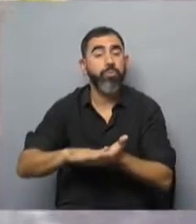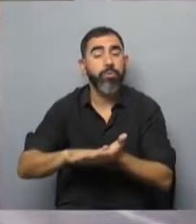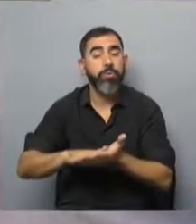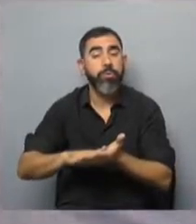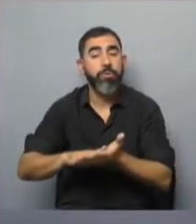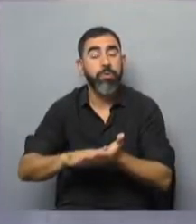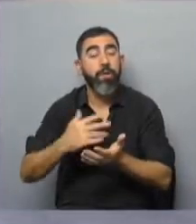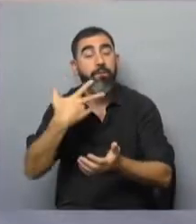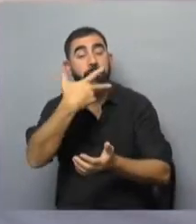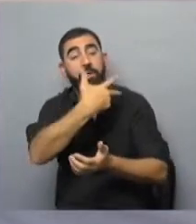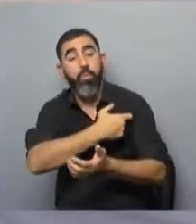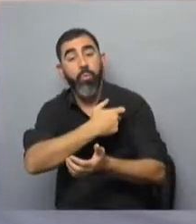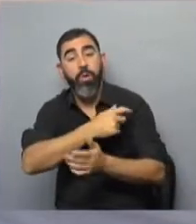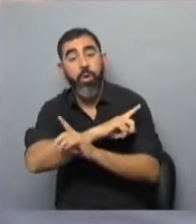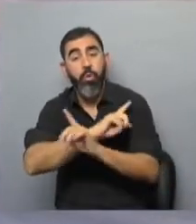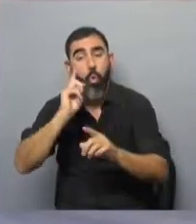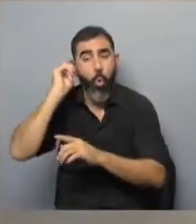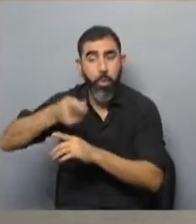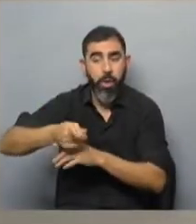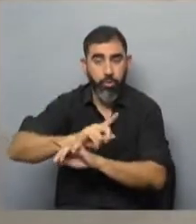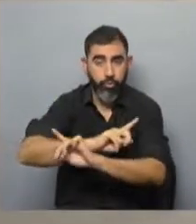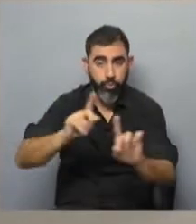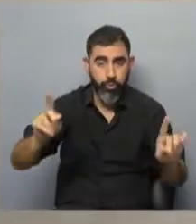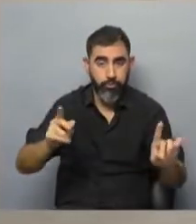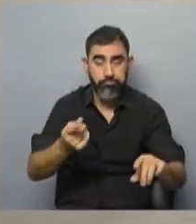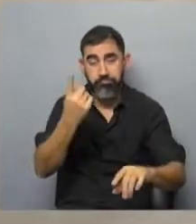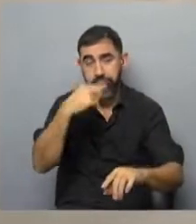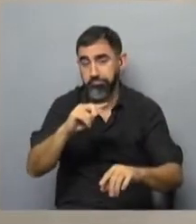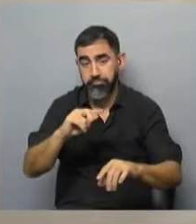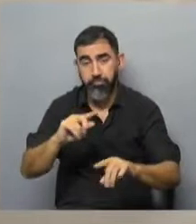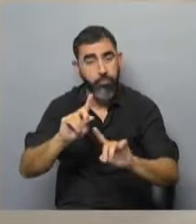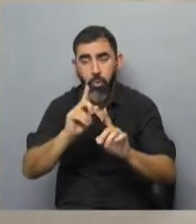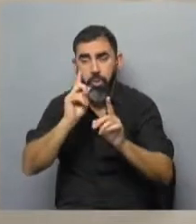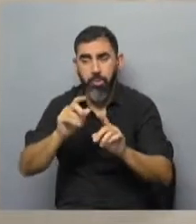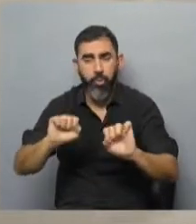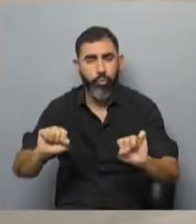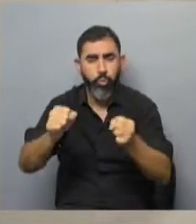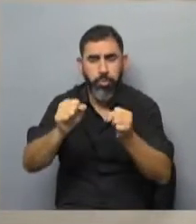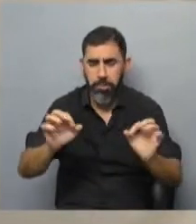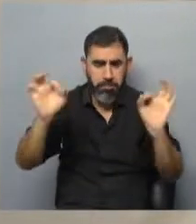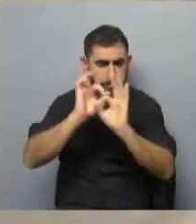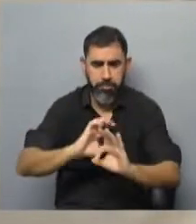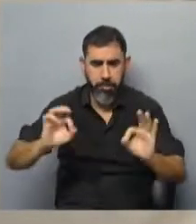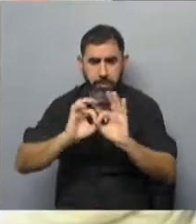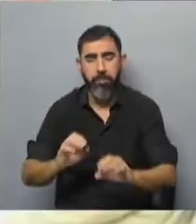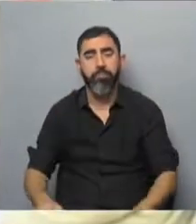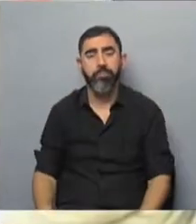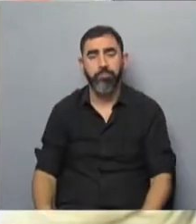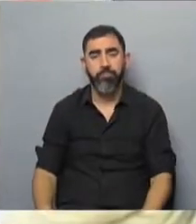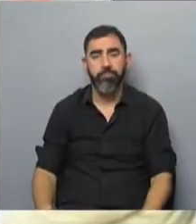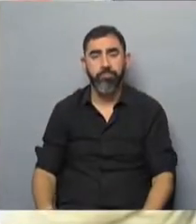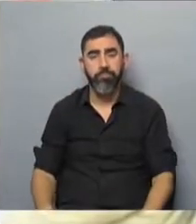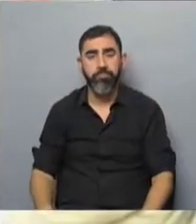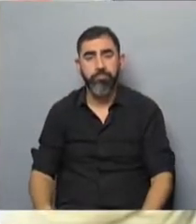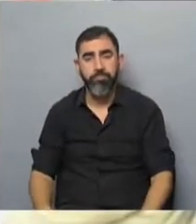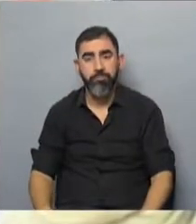la vacunación no era obligatoria, por lo cual no debe suspenderse en forma judicial